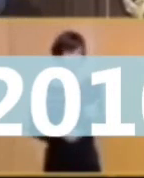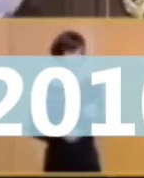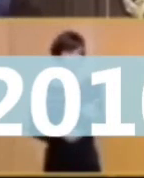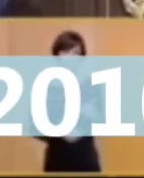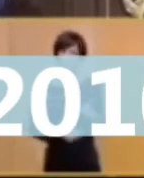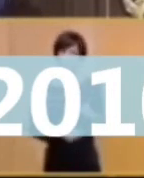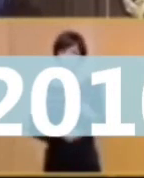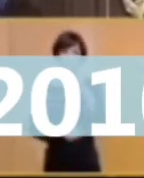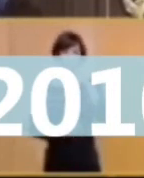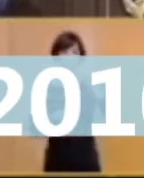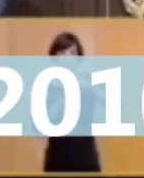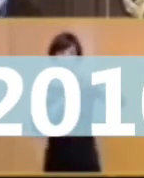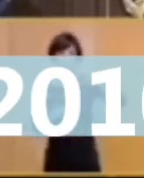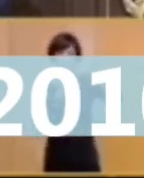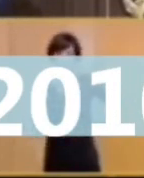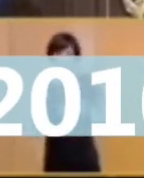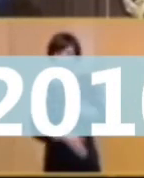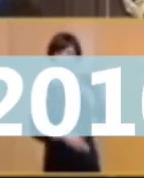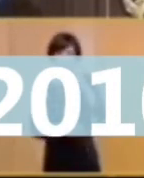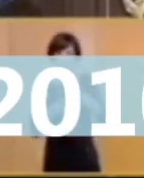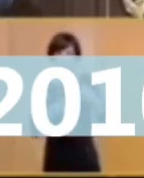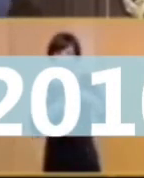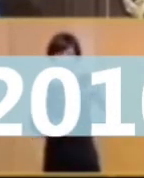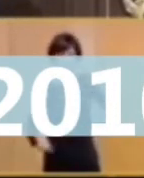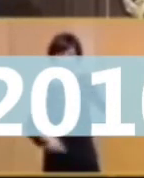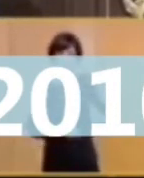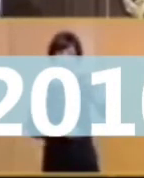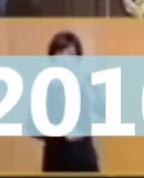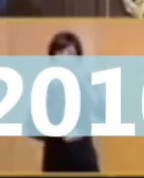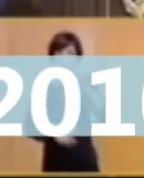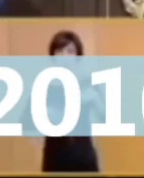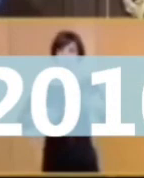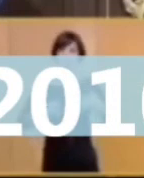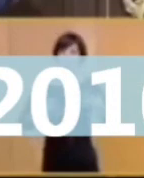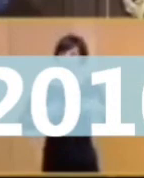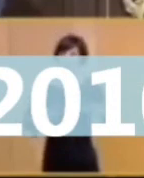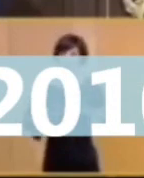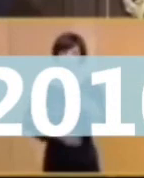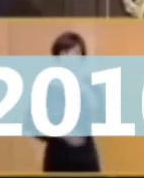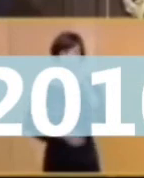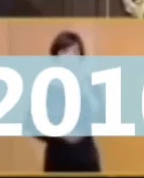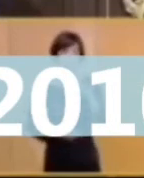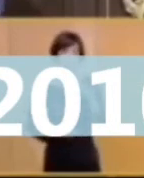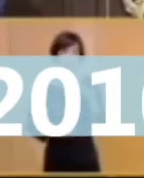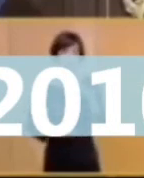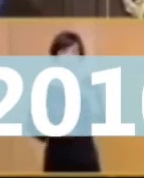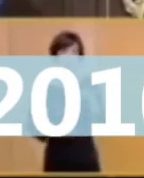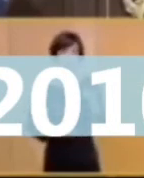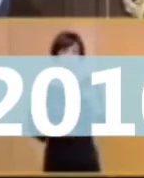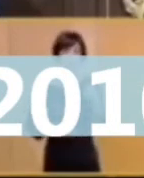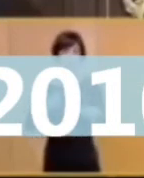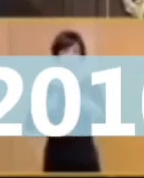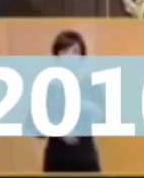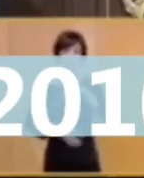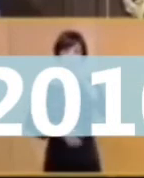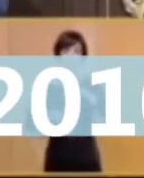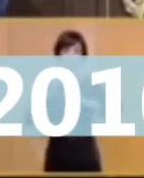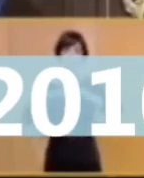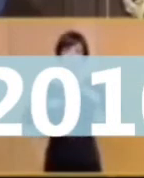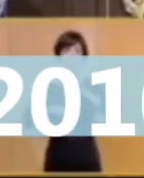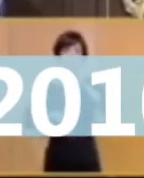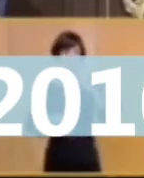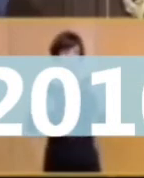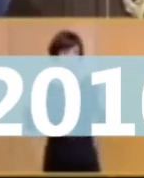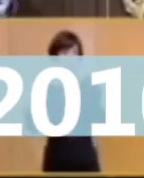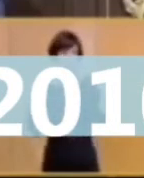antecedentes por sus políticas por sus improvisaciones por sus rectificaciones por su responsabilidad